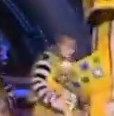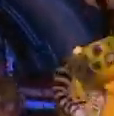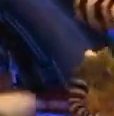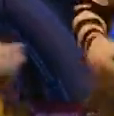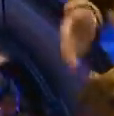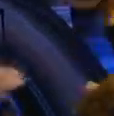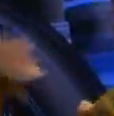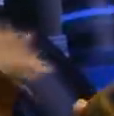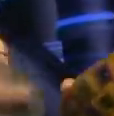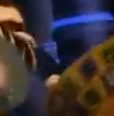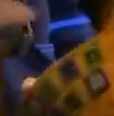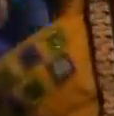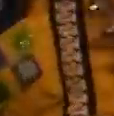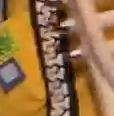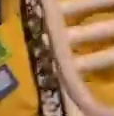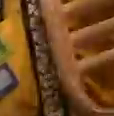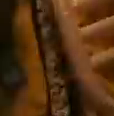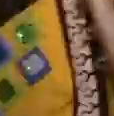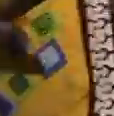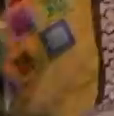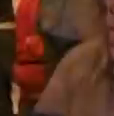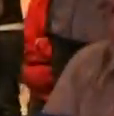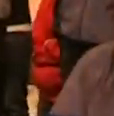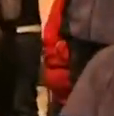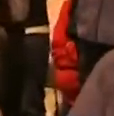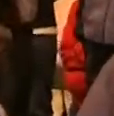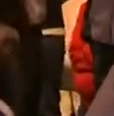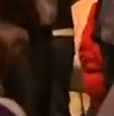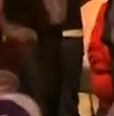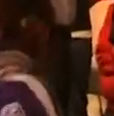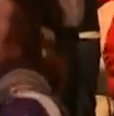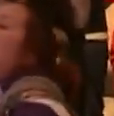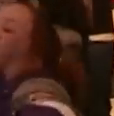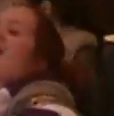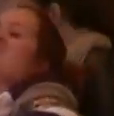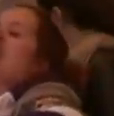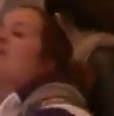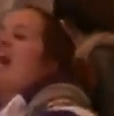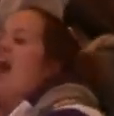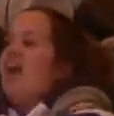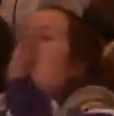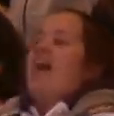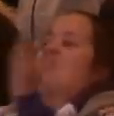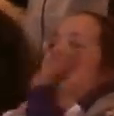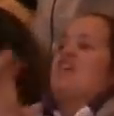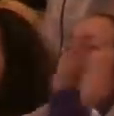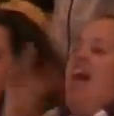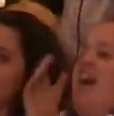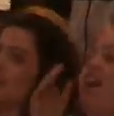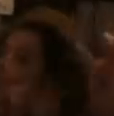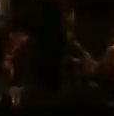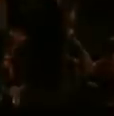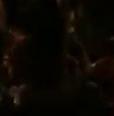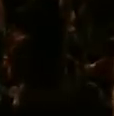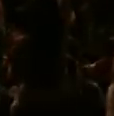de actuación mientras el jurado decide qué 8 murgas pasan a la final. Este es el instante en el que, si les parece, vamos a hacer un pequeño